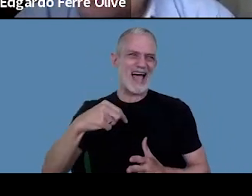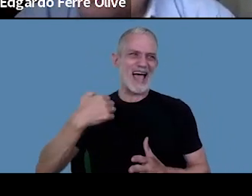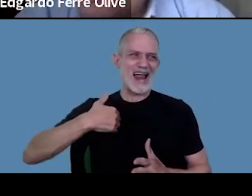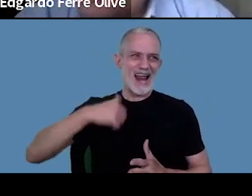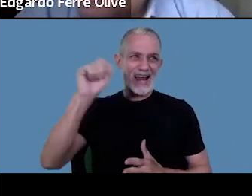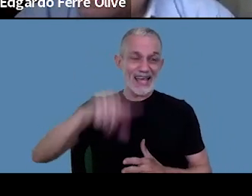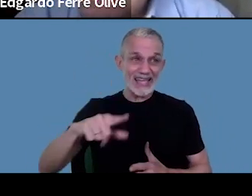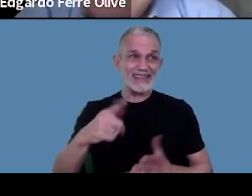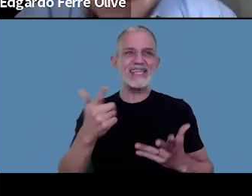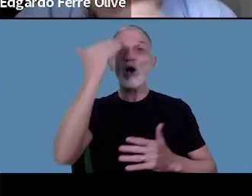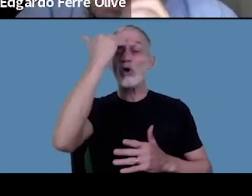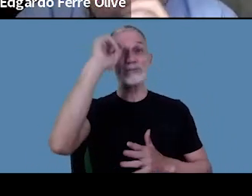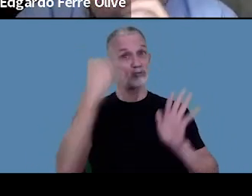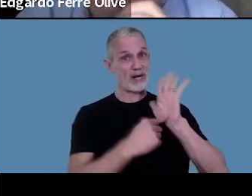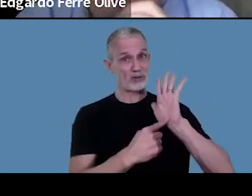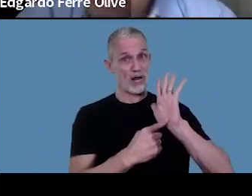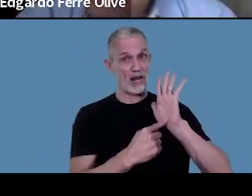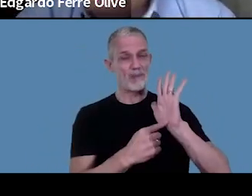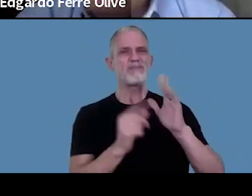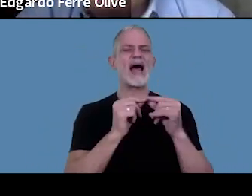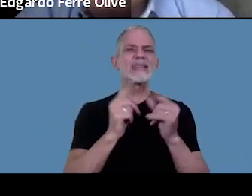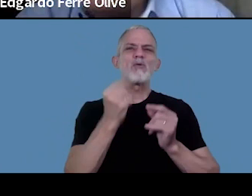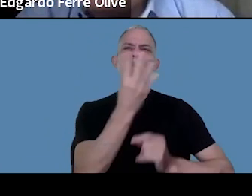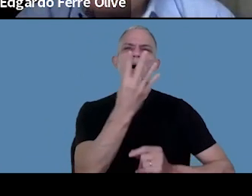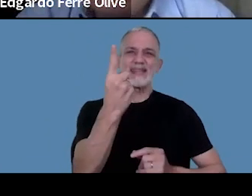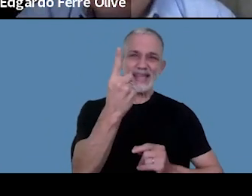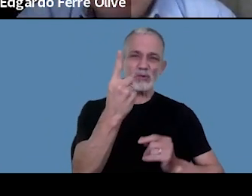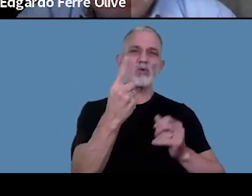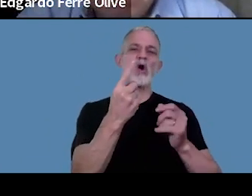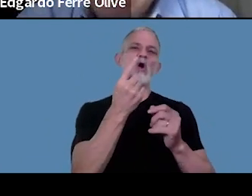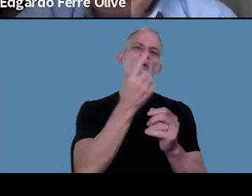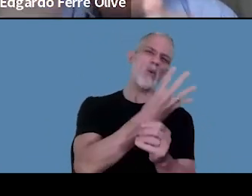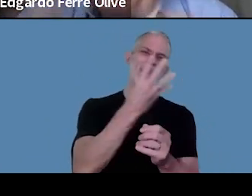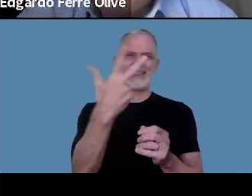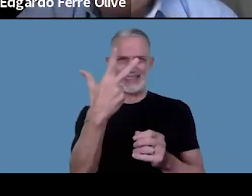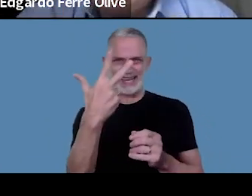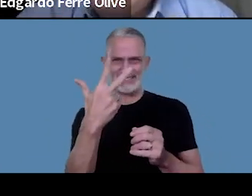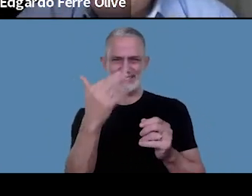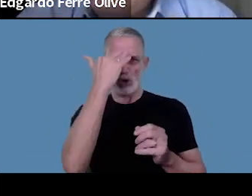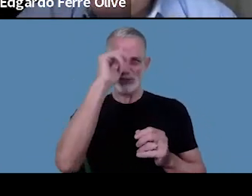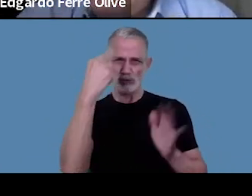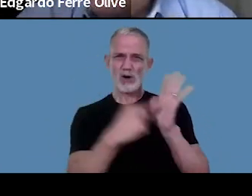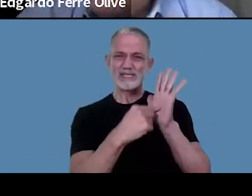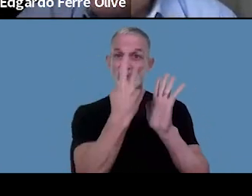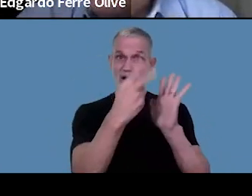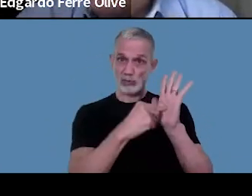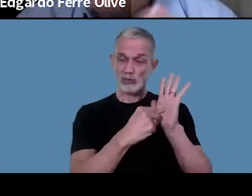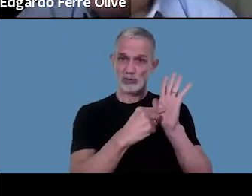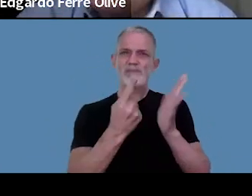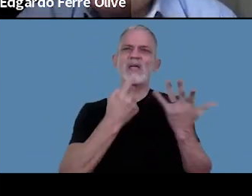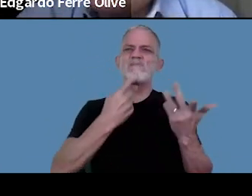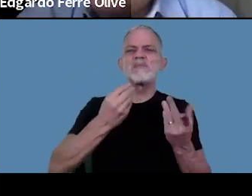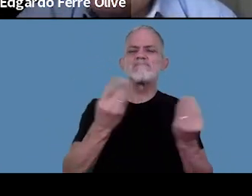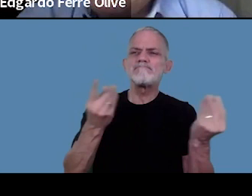nuestra Constitución Nacional, el artículo 41, 43 de nuestra Constitución Nacional, que ahí establece el principio que contamina paga